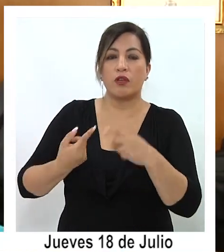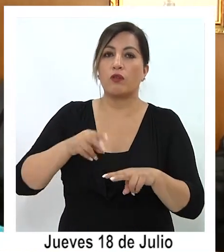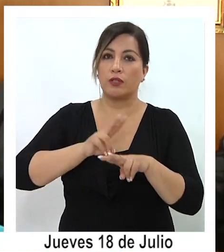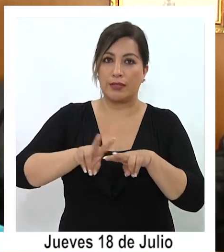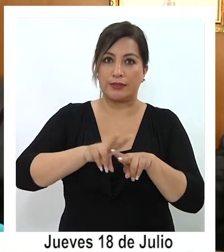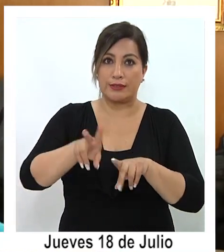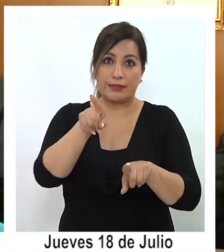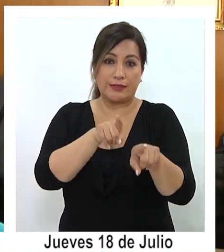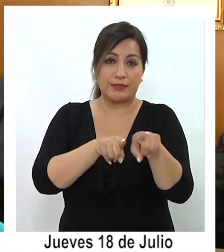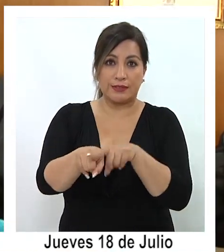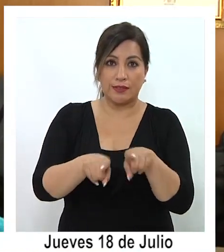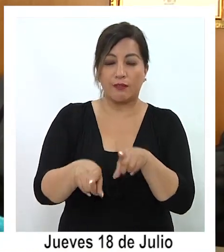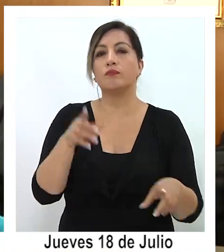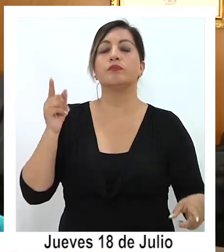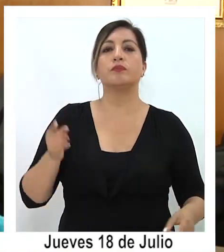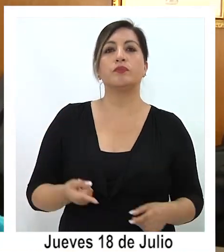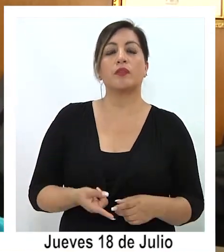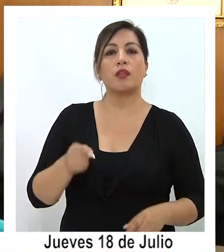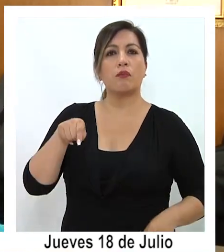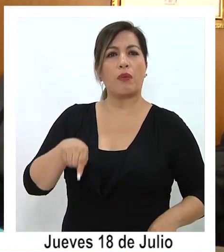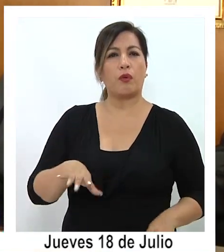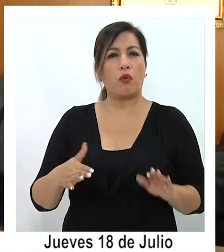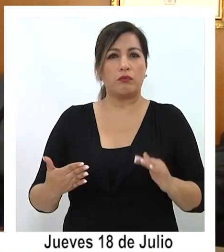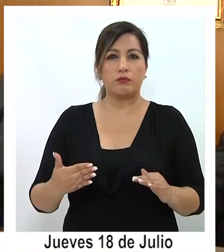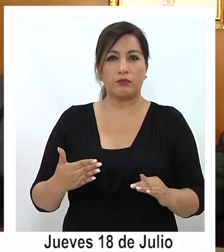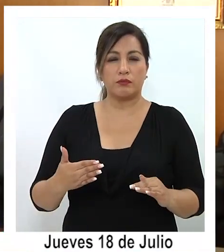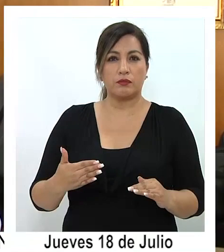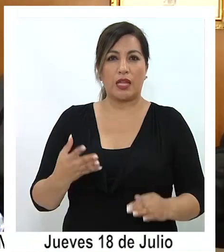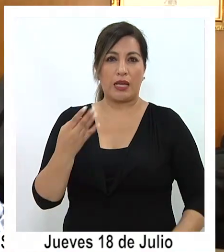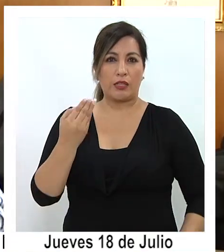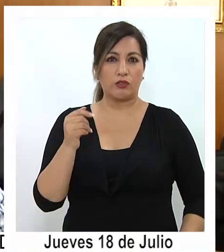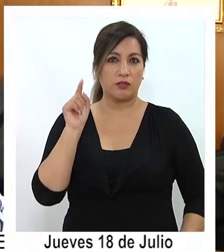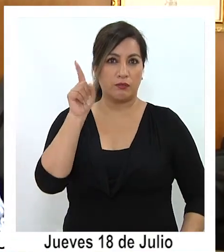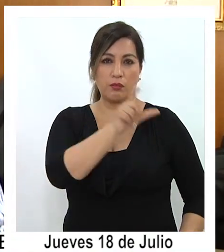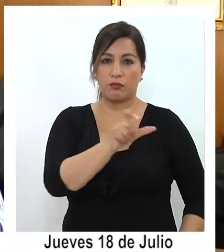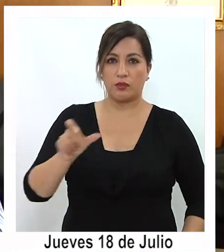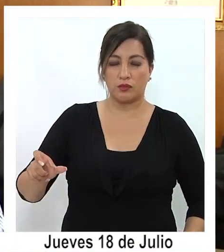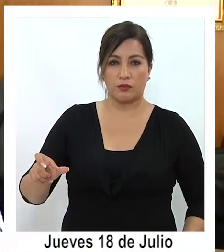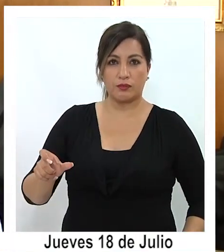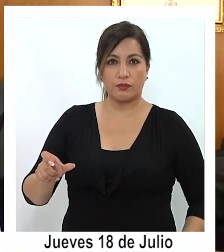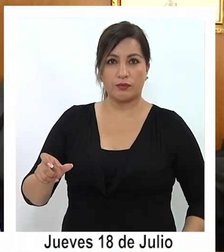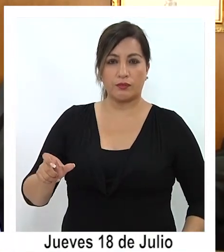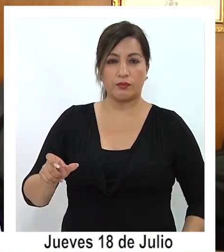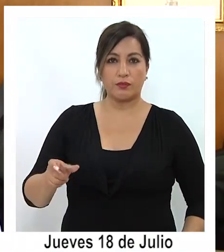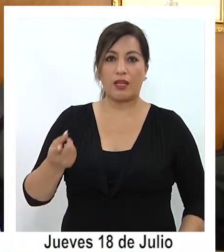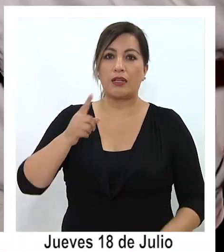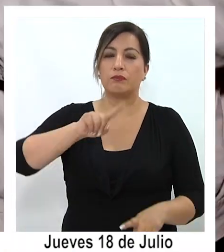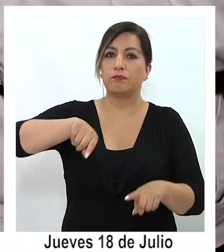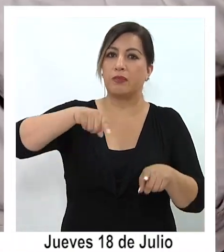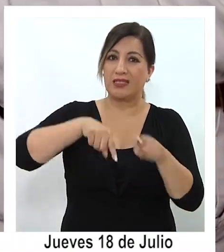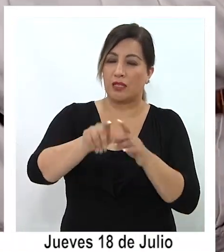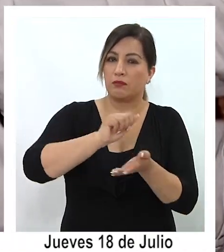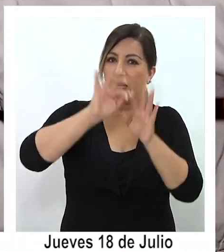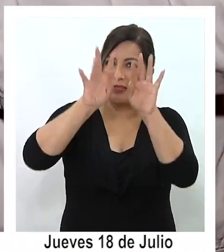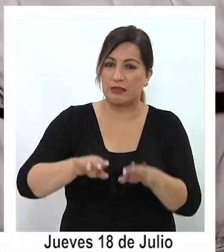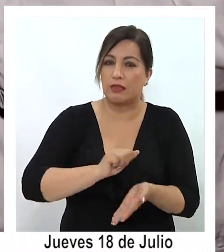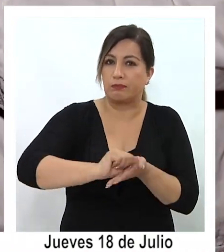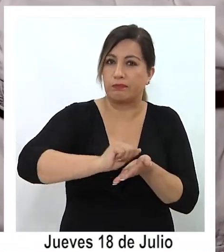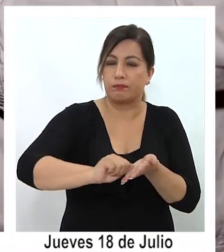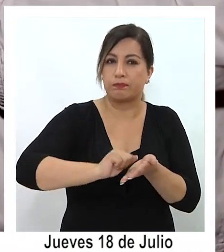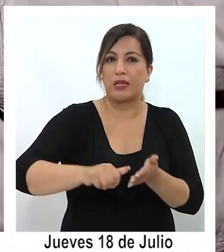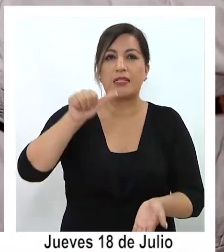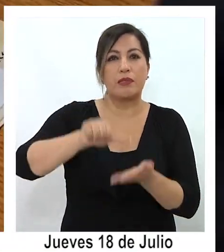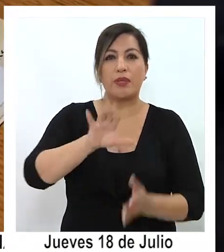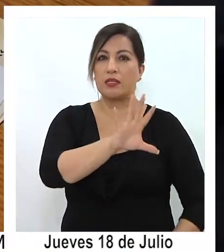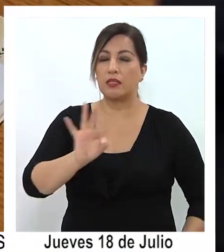hacer ese trabajo. Ya son cercanos de los 14.000 personas que ingresaron al proceso de regularización. Cercanos a